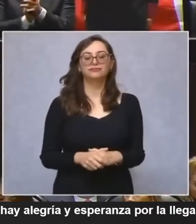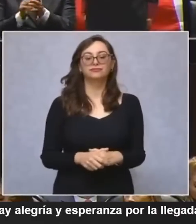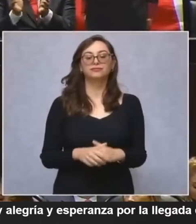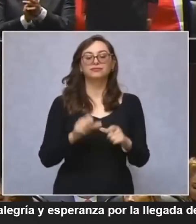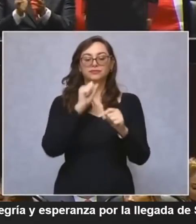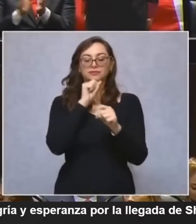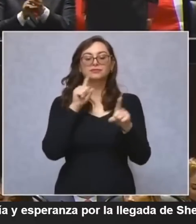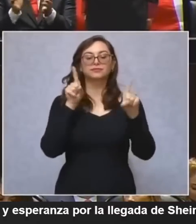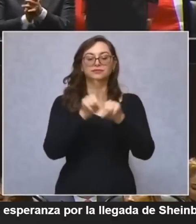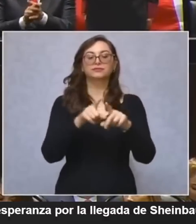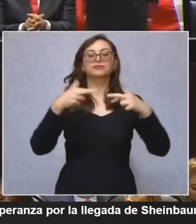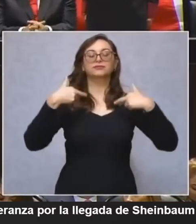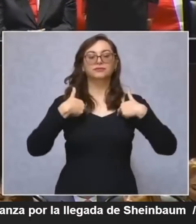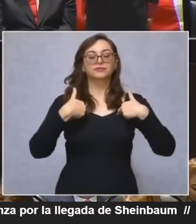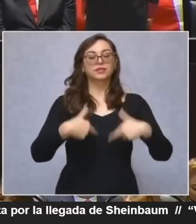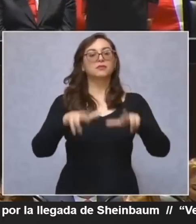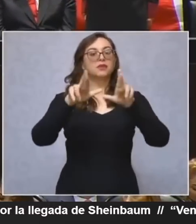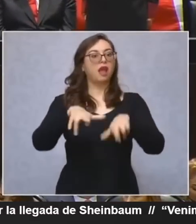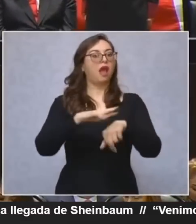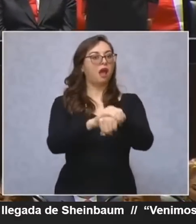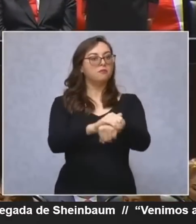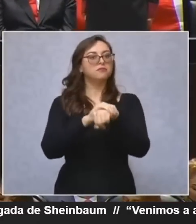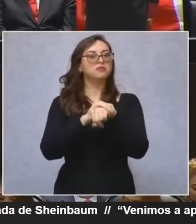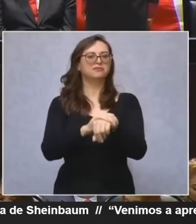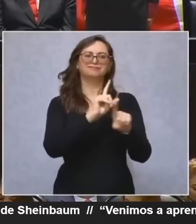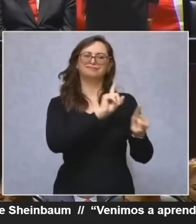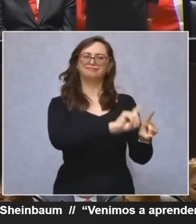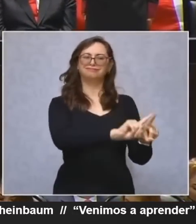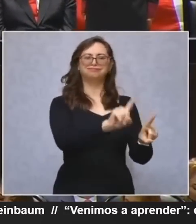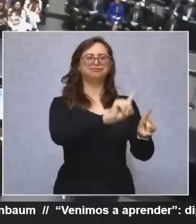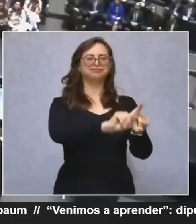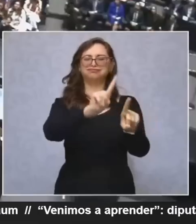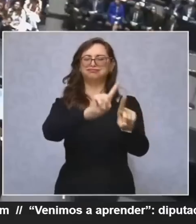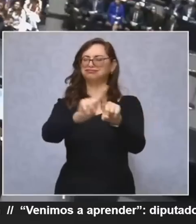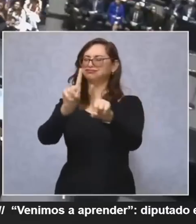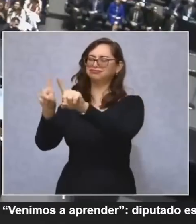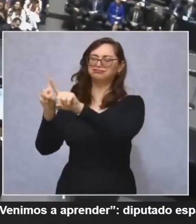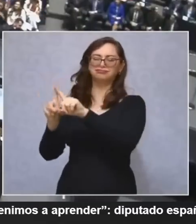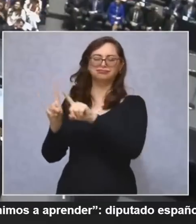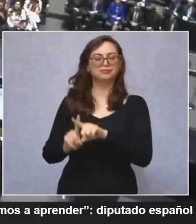y a representantes amigos de diferentes lugares del mundo.